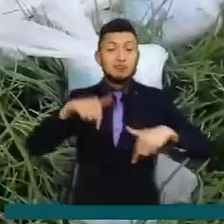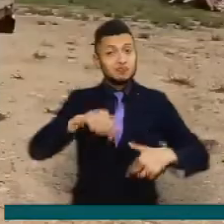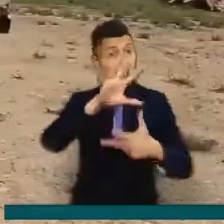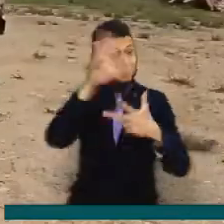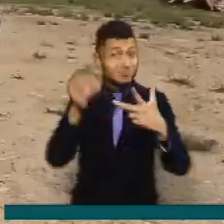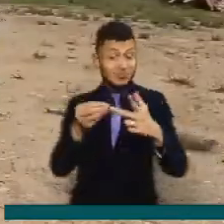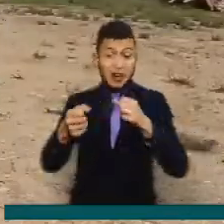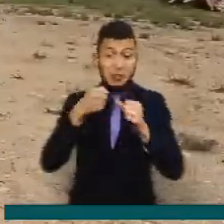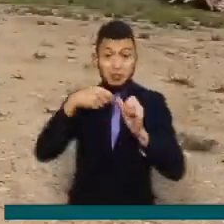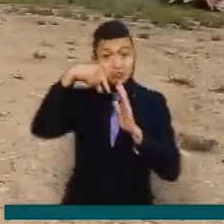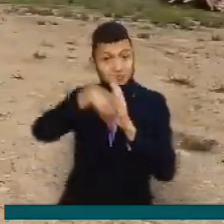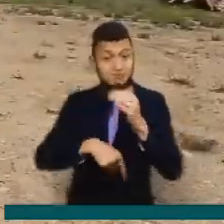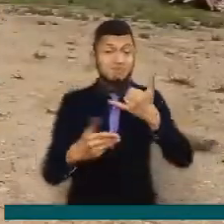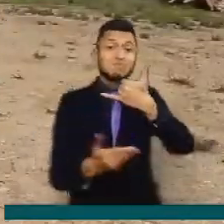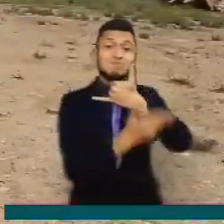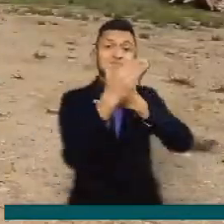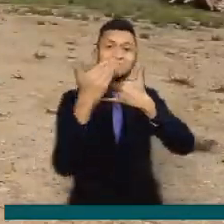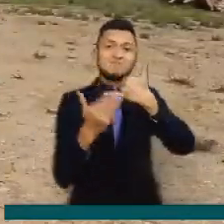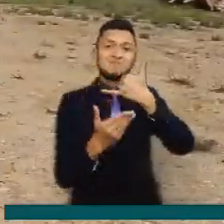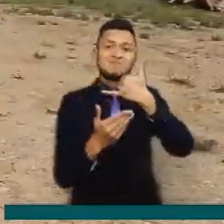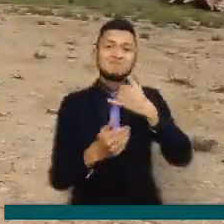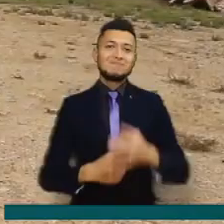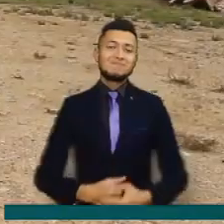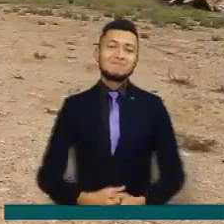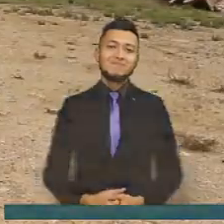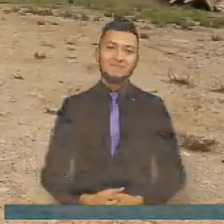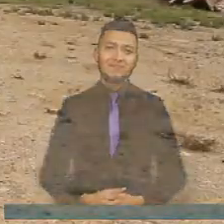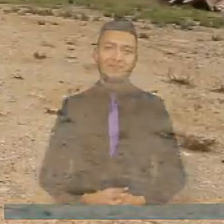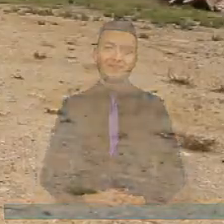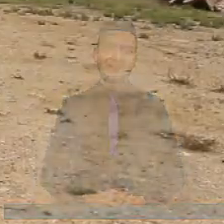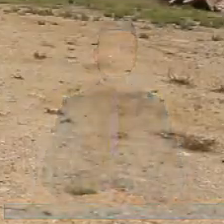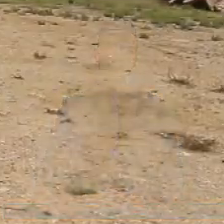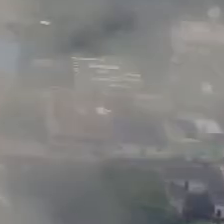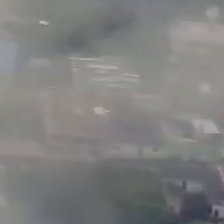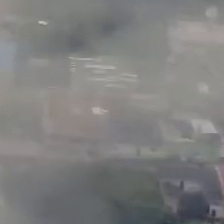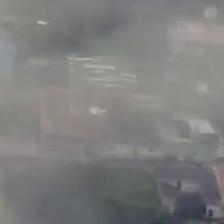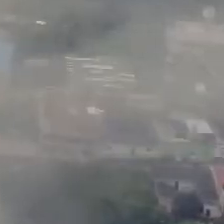Estamos en Enlace 13, periodismo a profundidad en nuestras regiones.